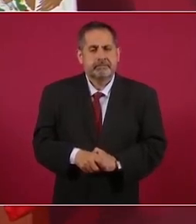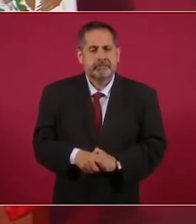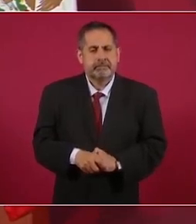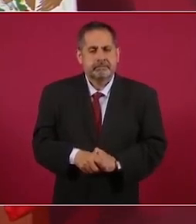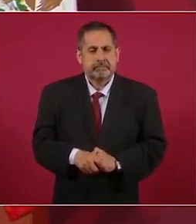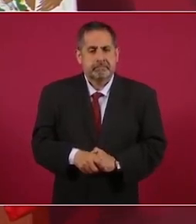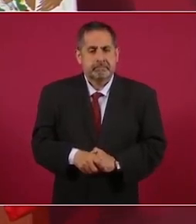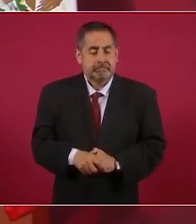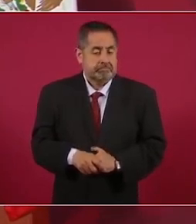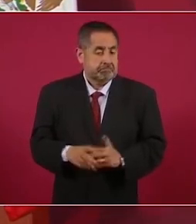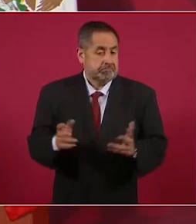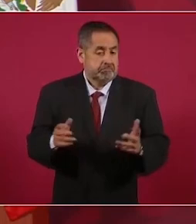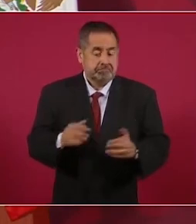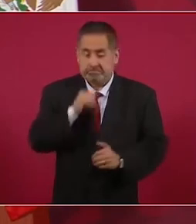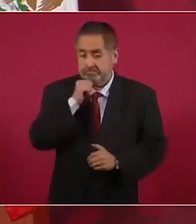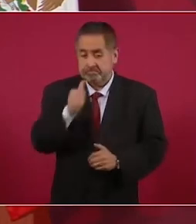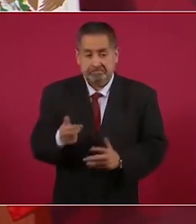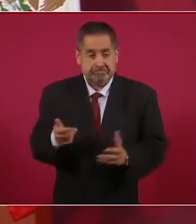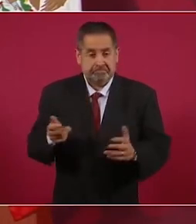Nada.